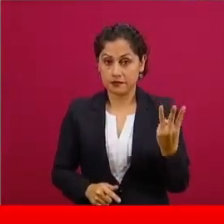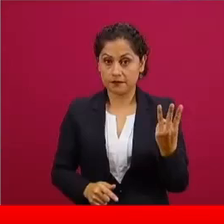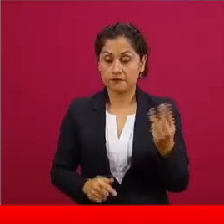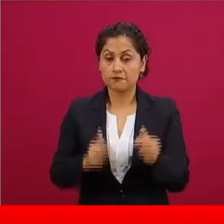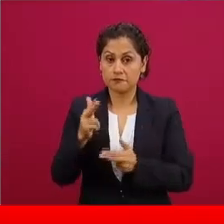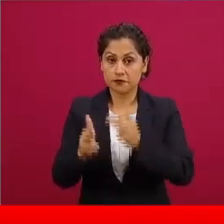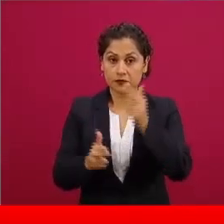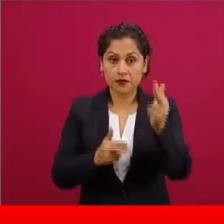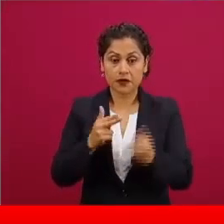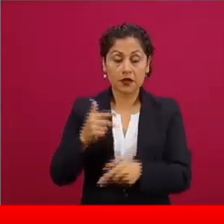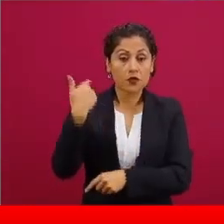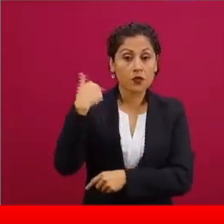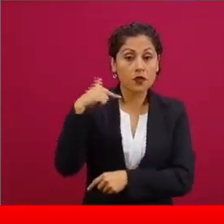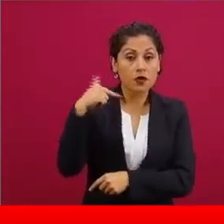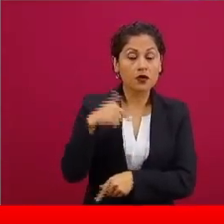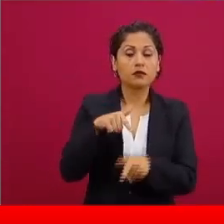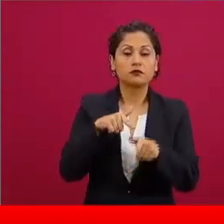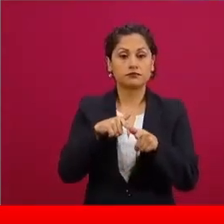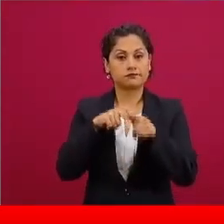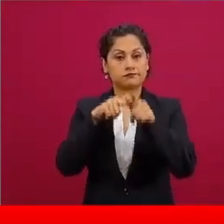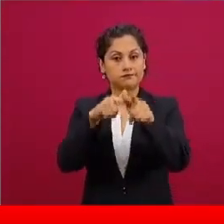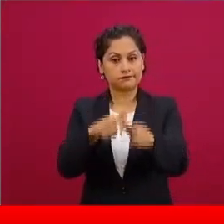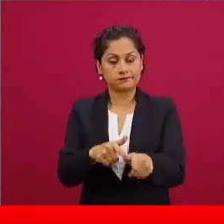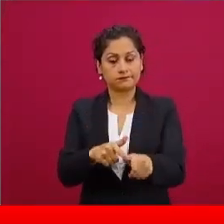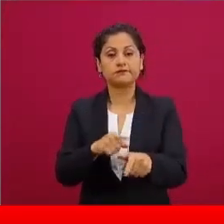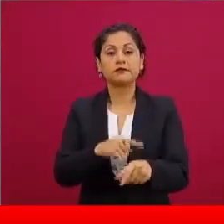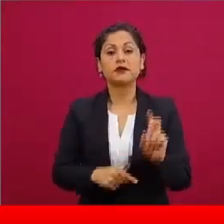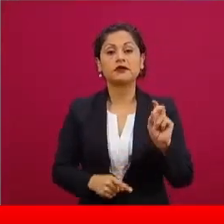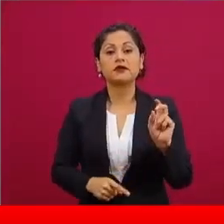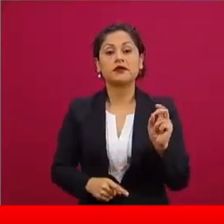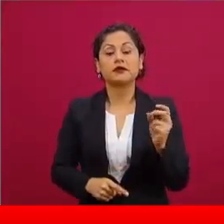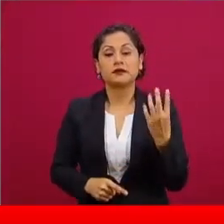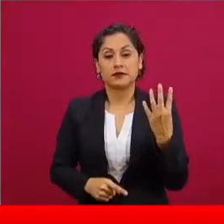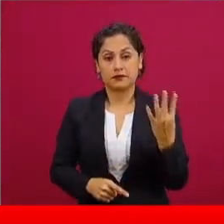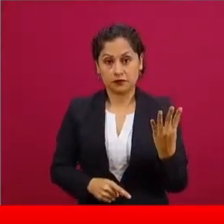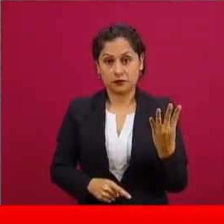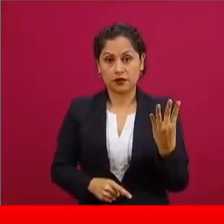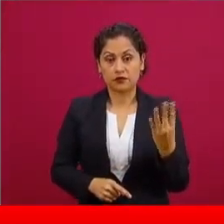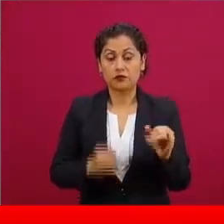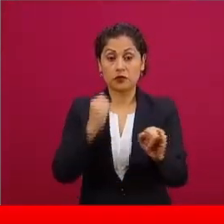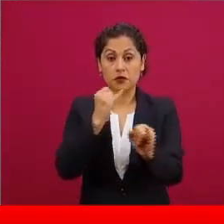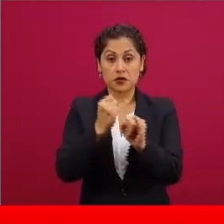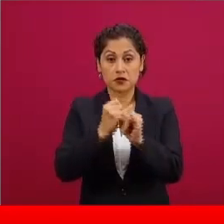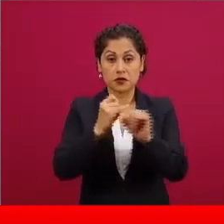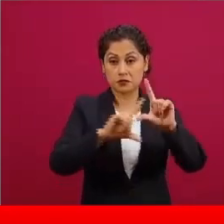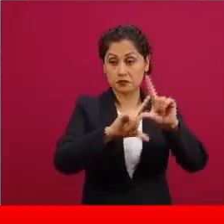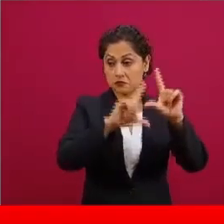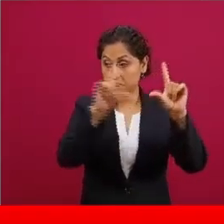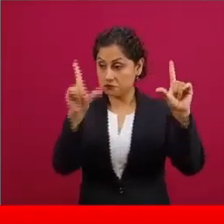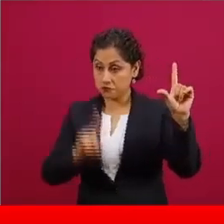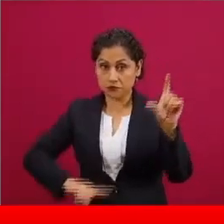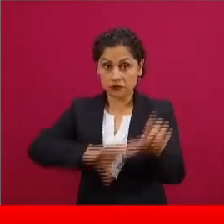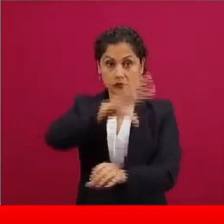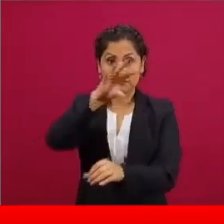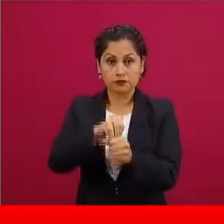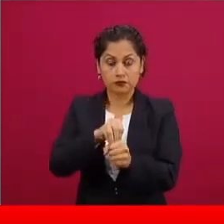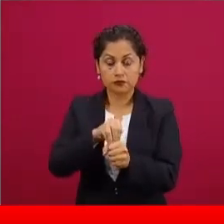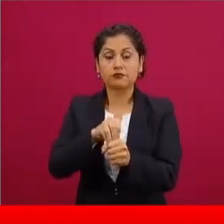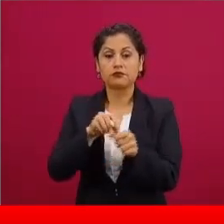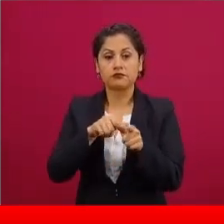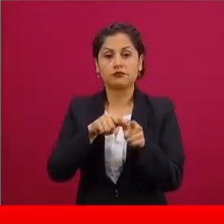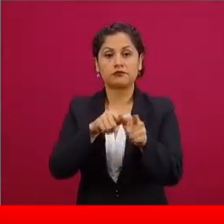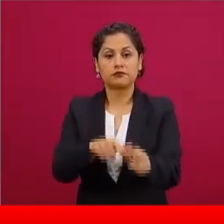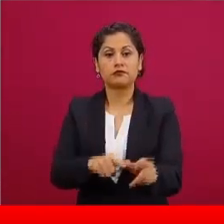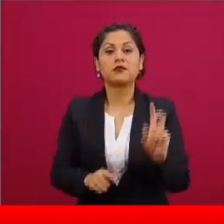guadalajara 34 internet para todos 35